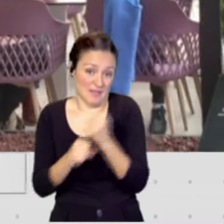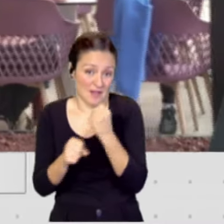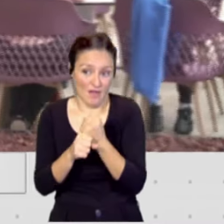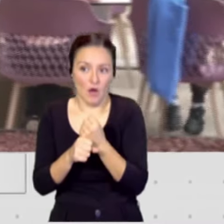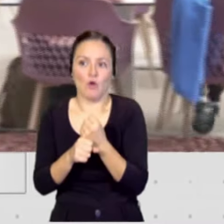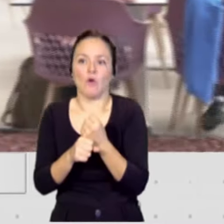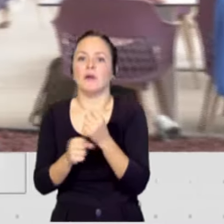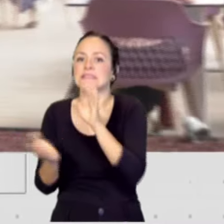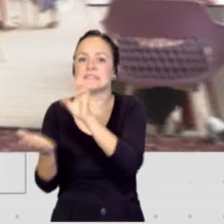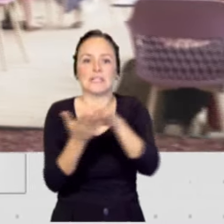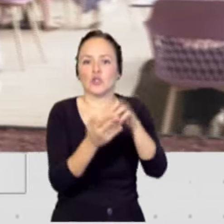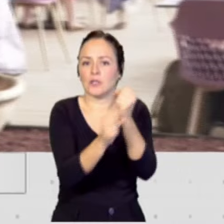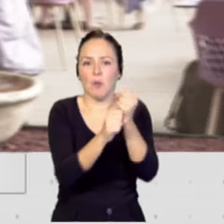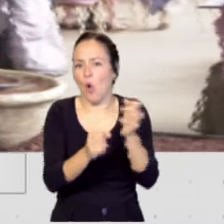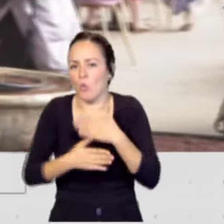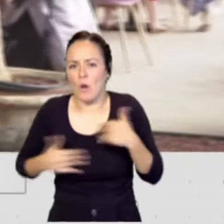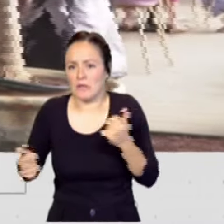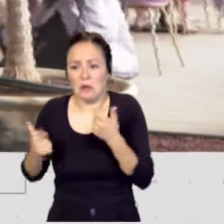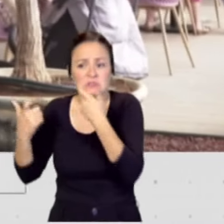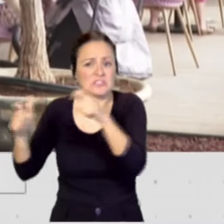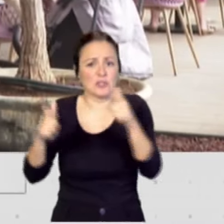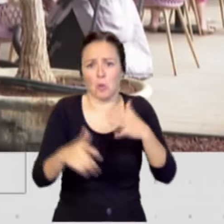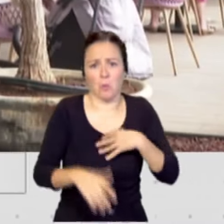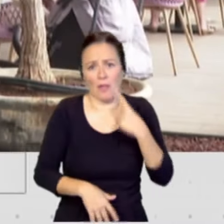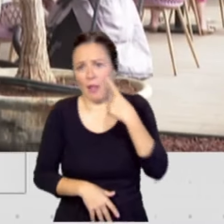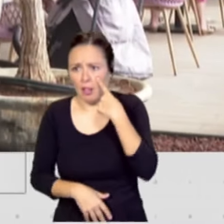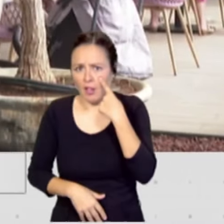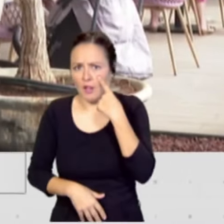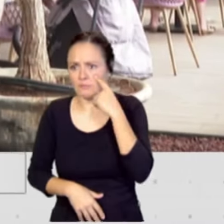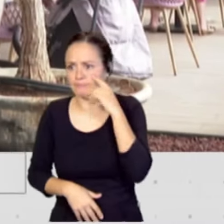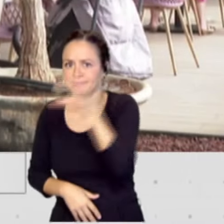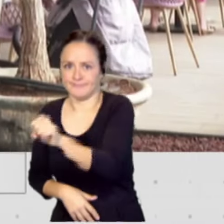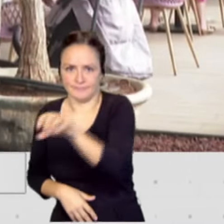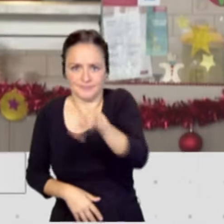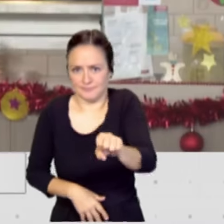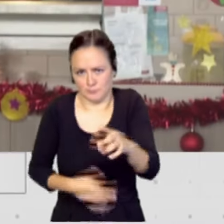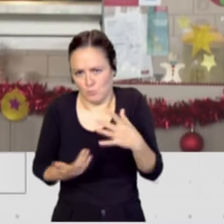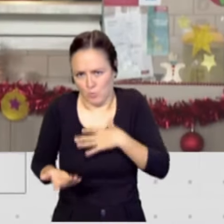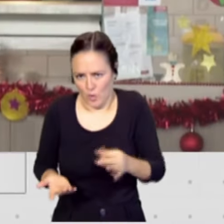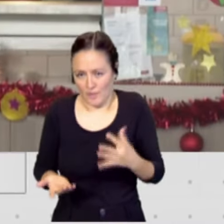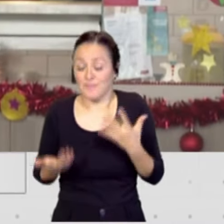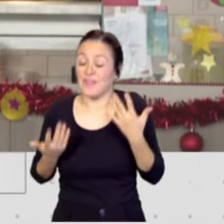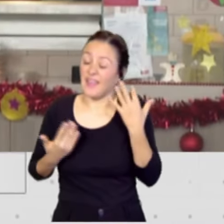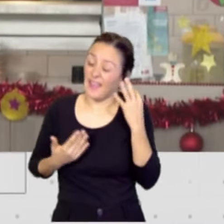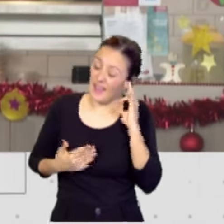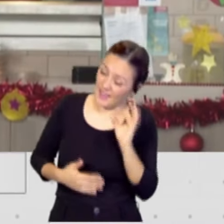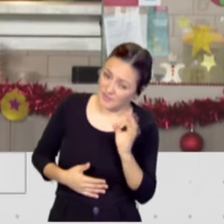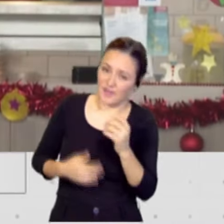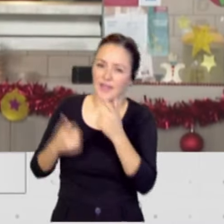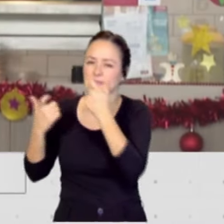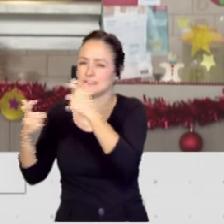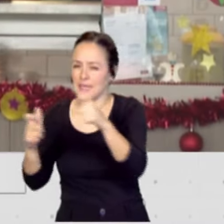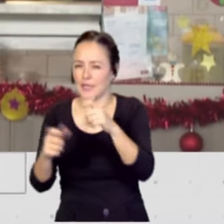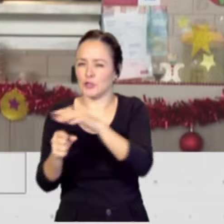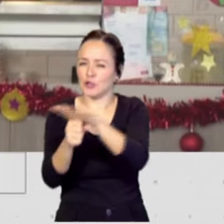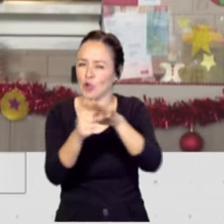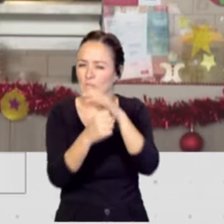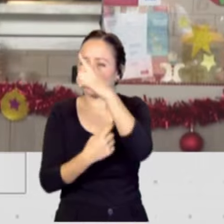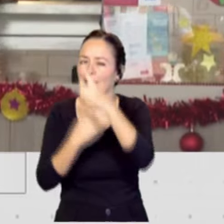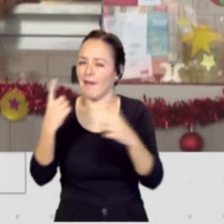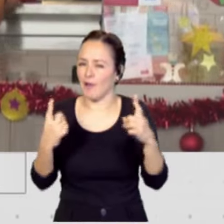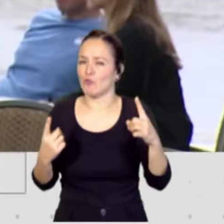trabajo todos los sectores pueden ser objeto de fiscalización por parte de la inspección Es cierto que hay sectores donde normalmente